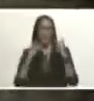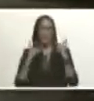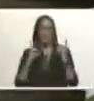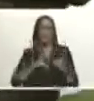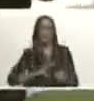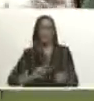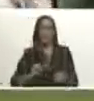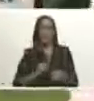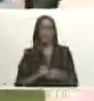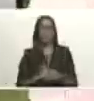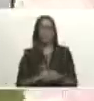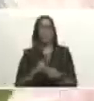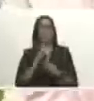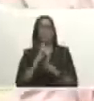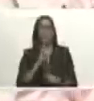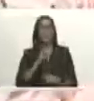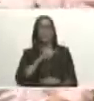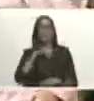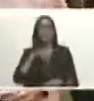en respuesta a nosotros,